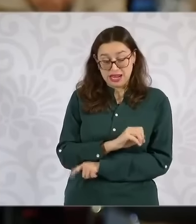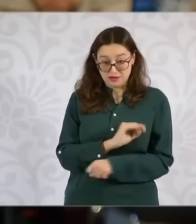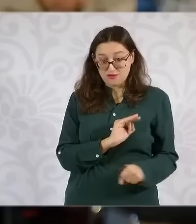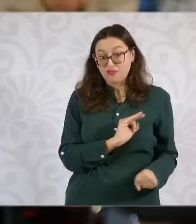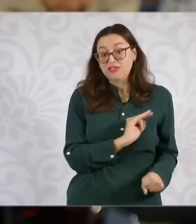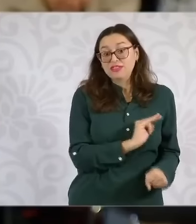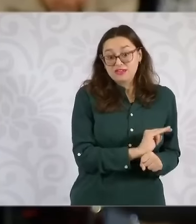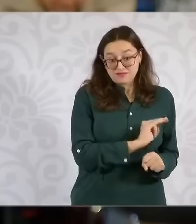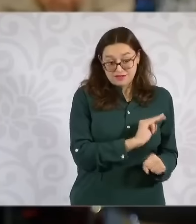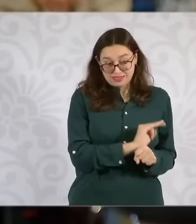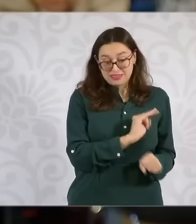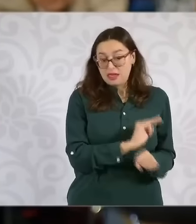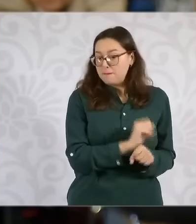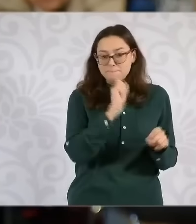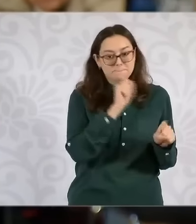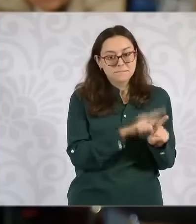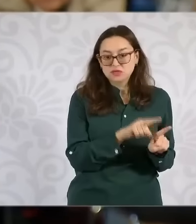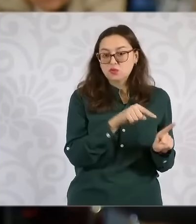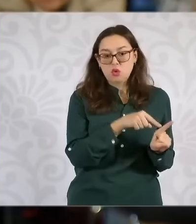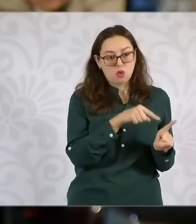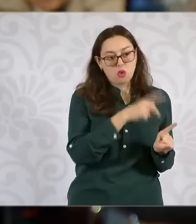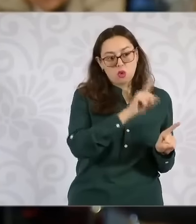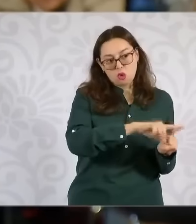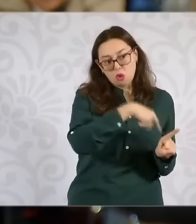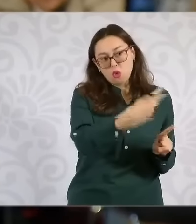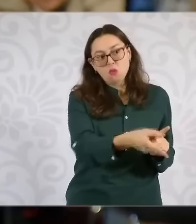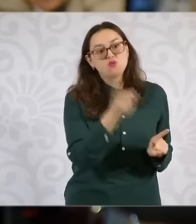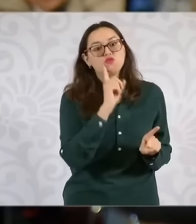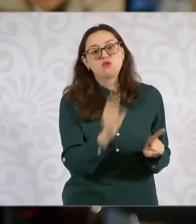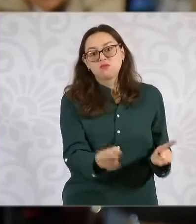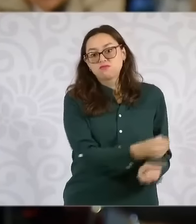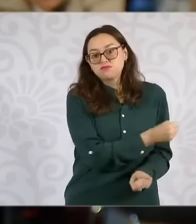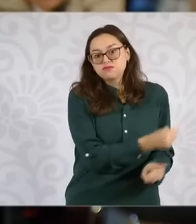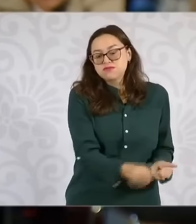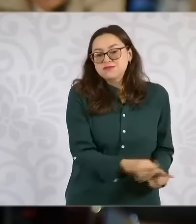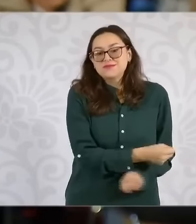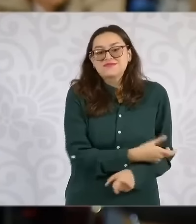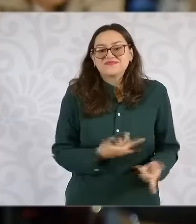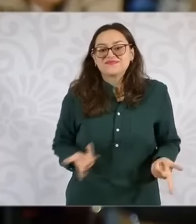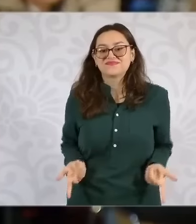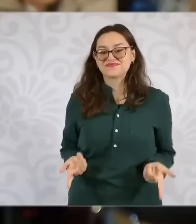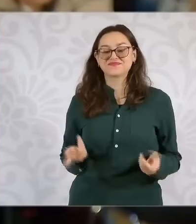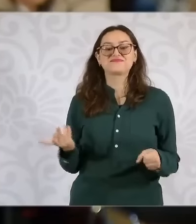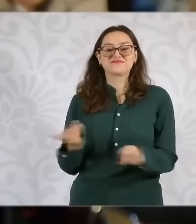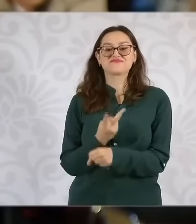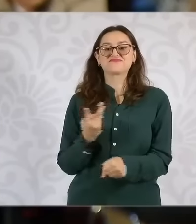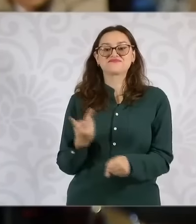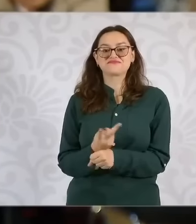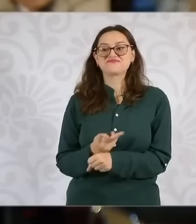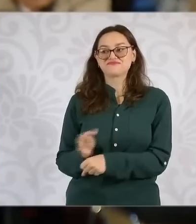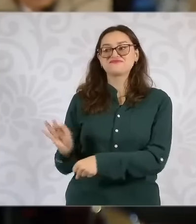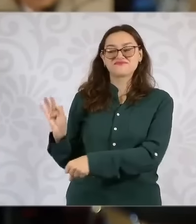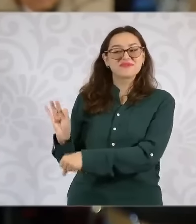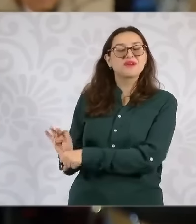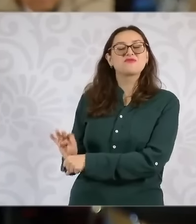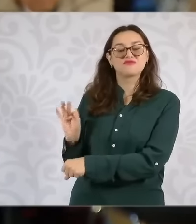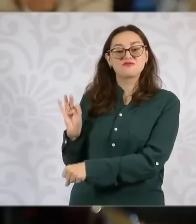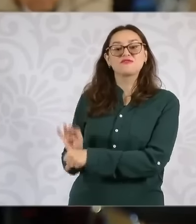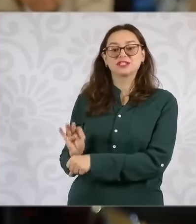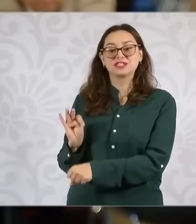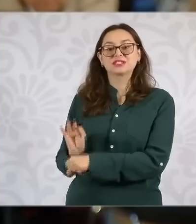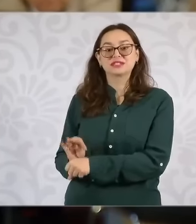la violentó. Y es el mismo caso donde no ha pasado nada, porque los tiene a los